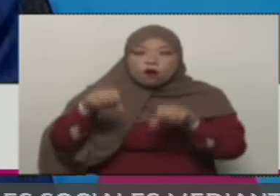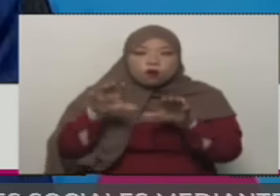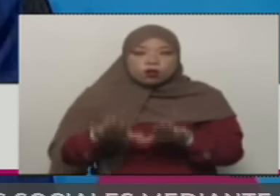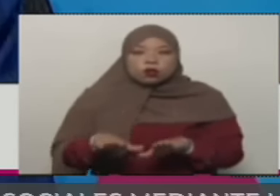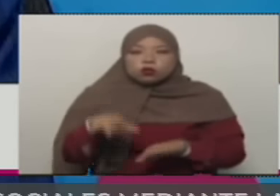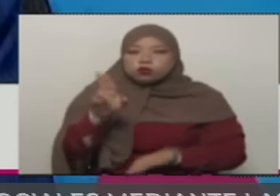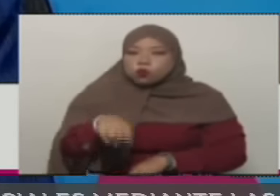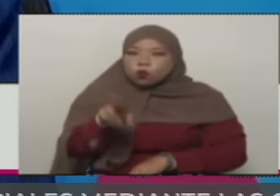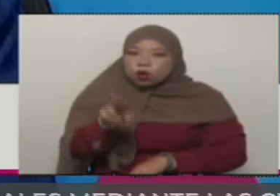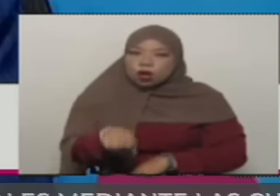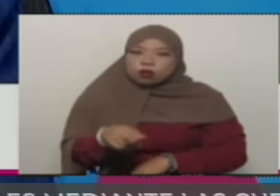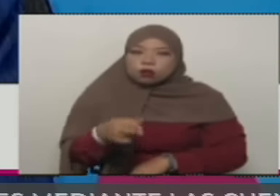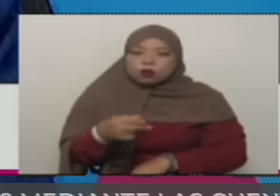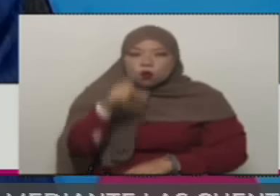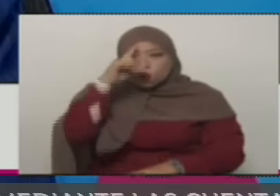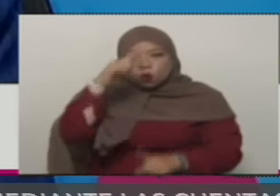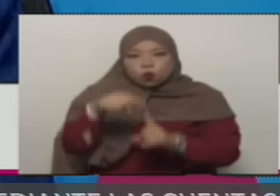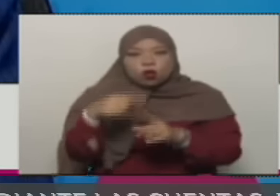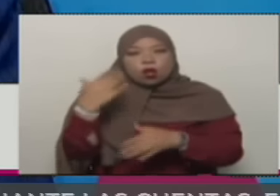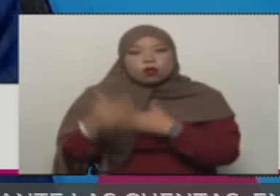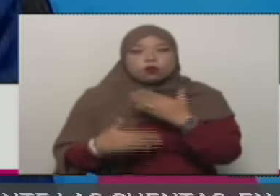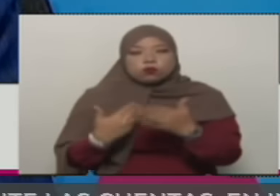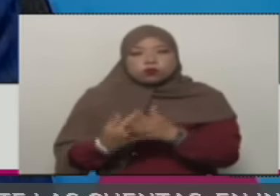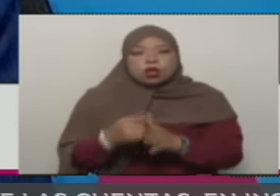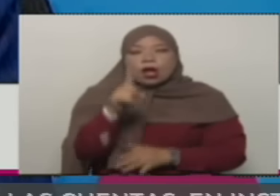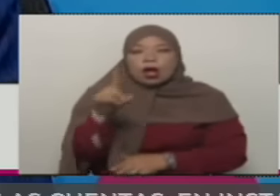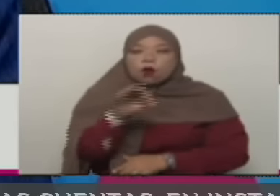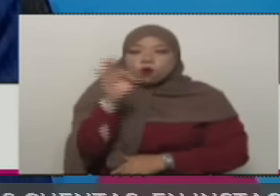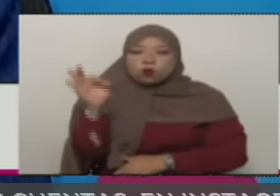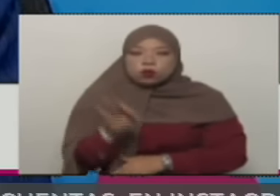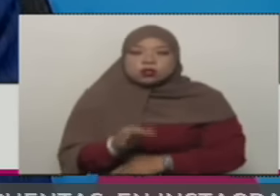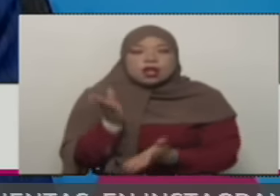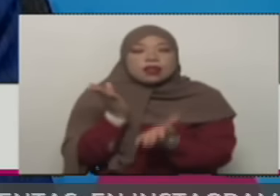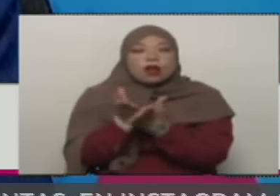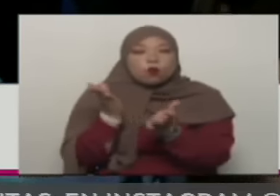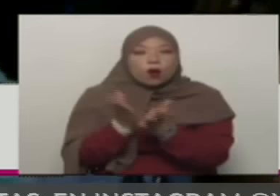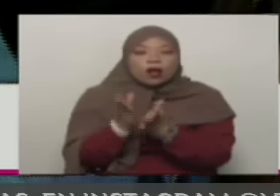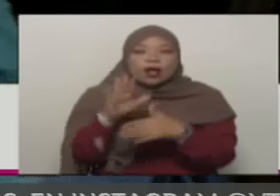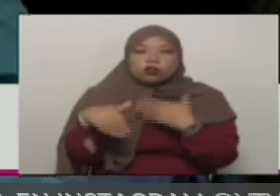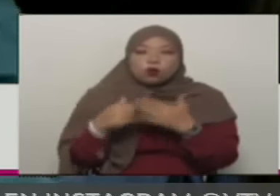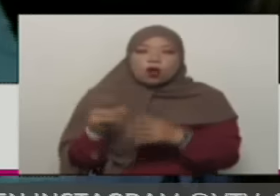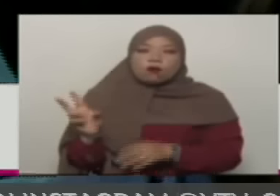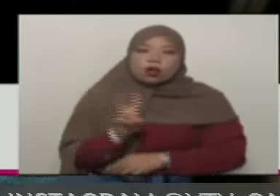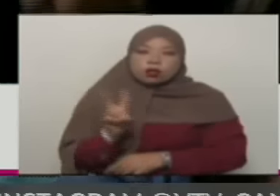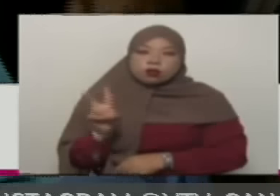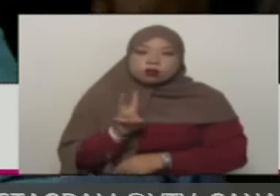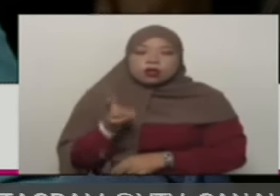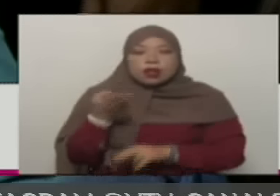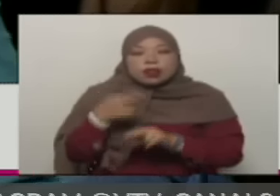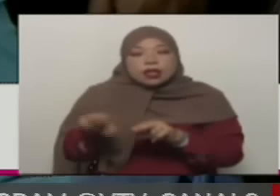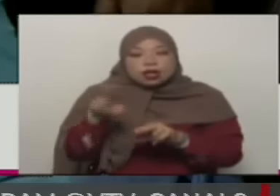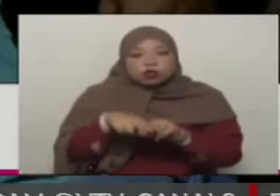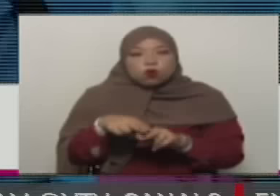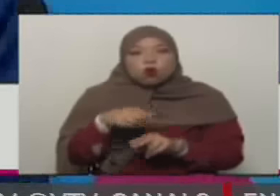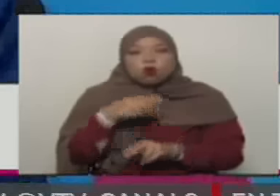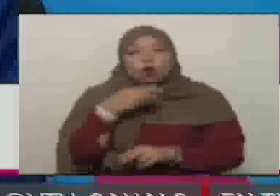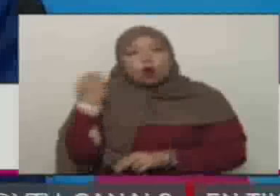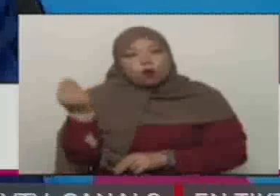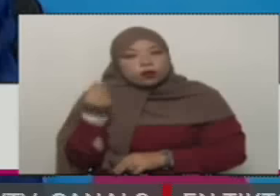jamás en el objetivo de llegar al 100% de escolaridad en Venezuela, de niños,